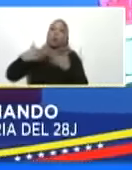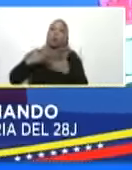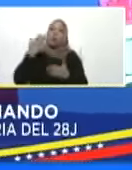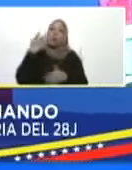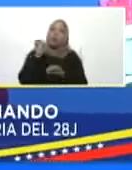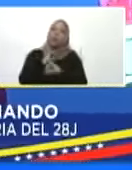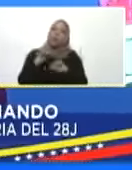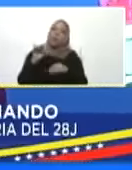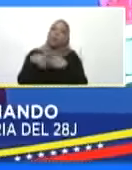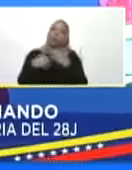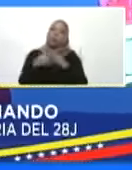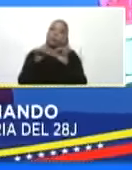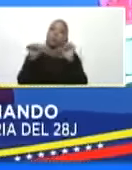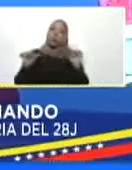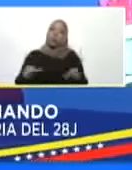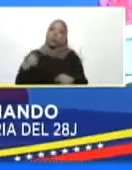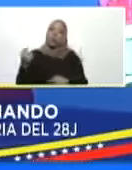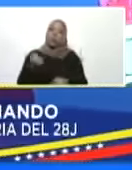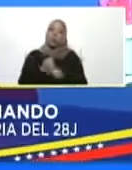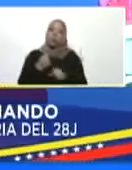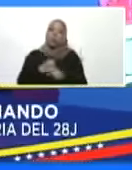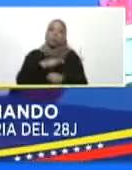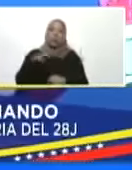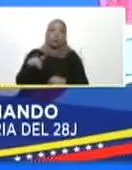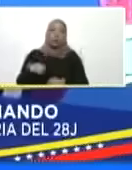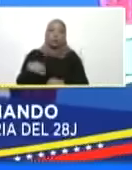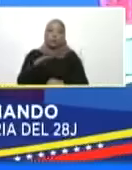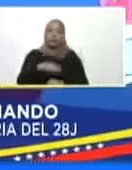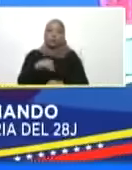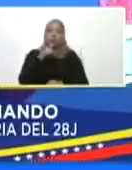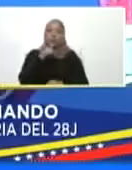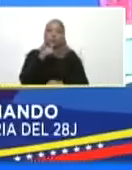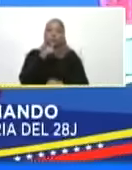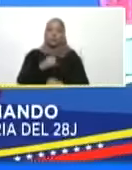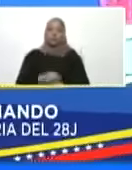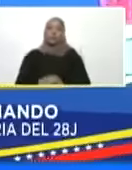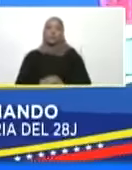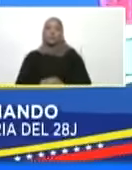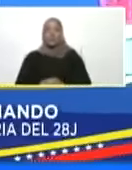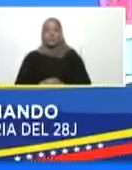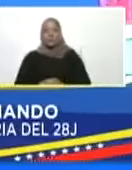perfil del nuevo modelo económico diversificado va surgiendo de la integración de